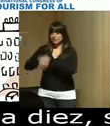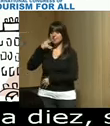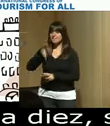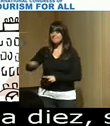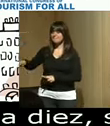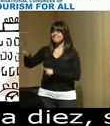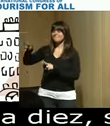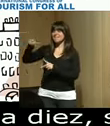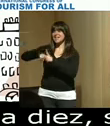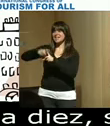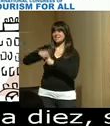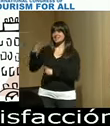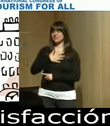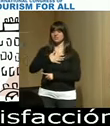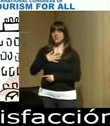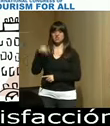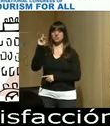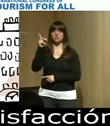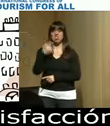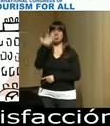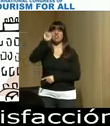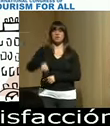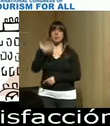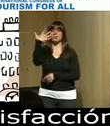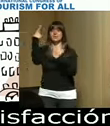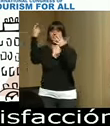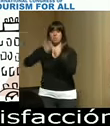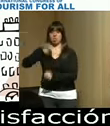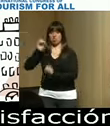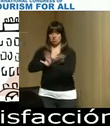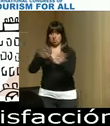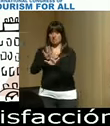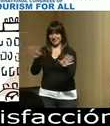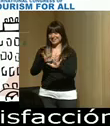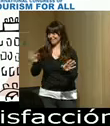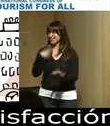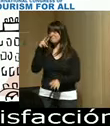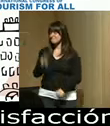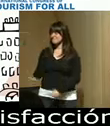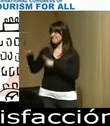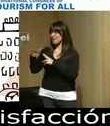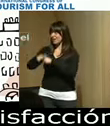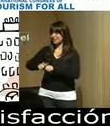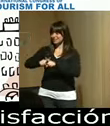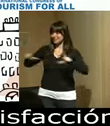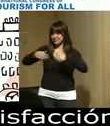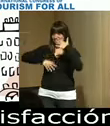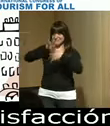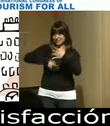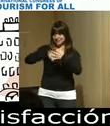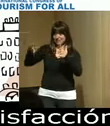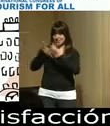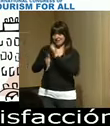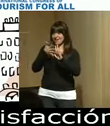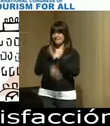de satisfacción medio sería únicamente del 5,56. Hay que tener en cuenta que esta tabla descriptiva no está controlando por otras características que